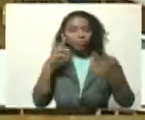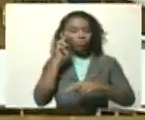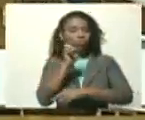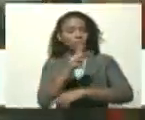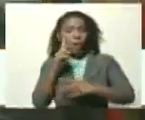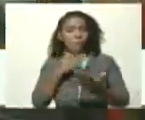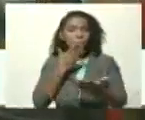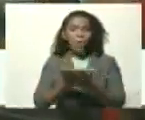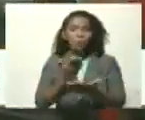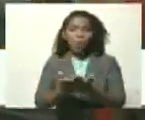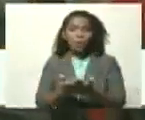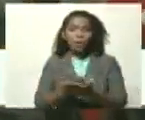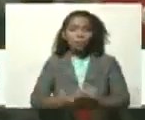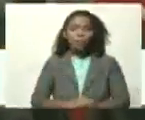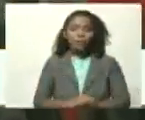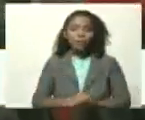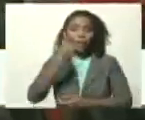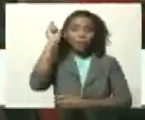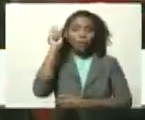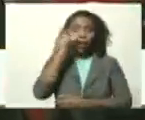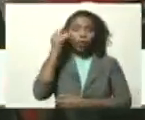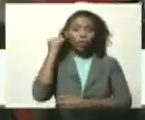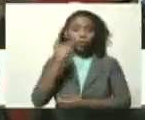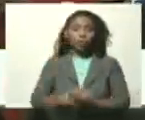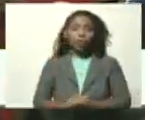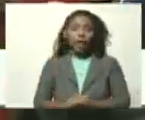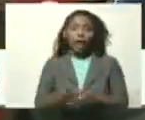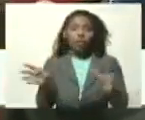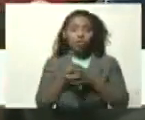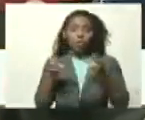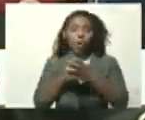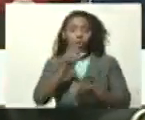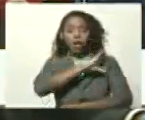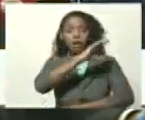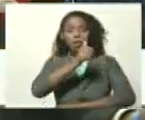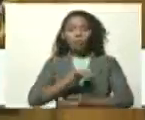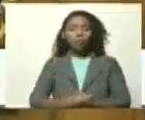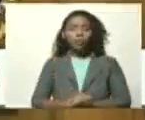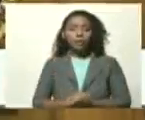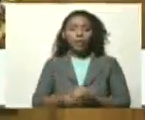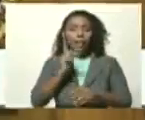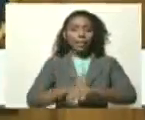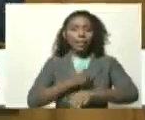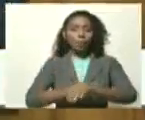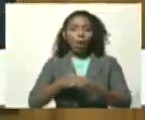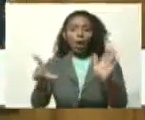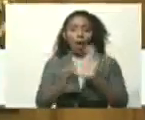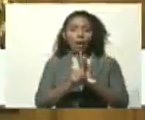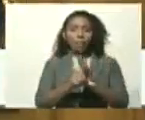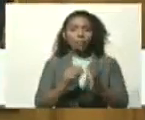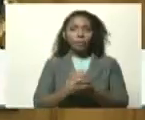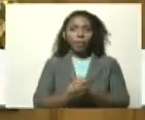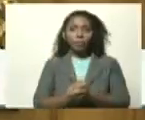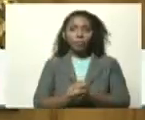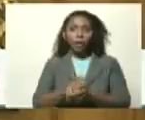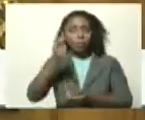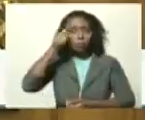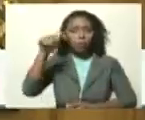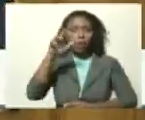las postulaciones de diputados y diputadas a la Junta Directiva del periodo legislativo 2022.